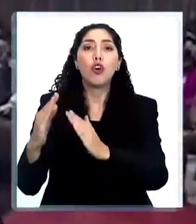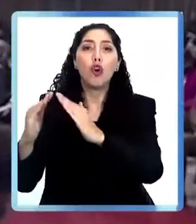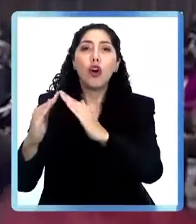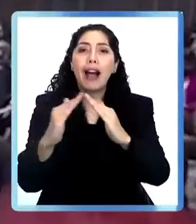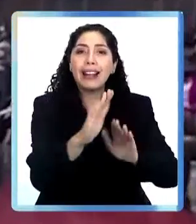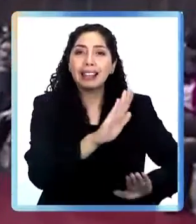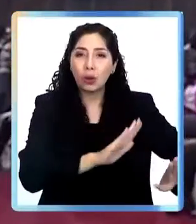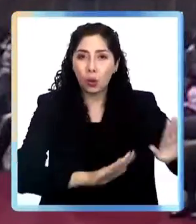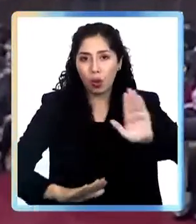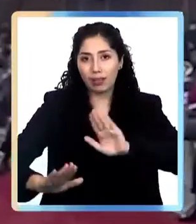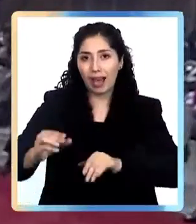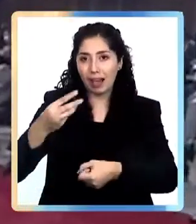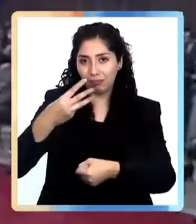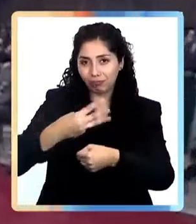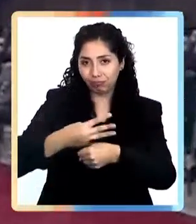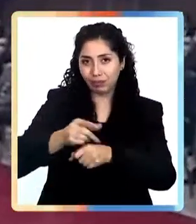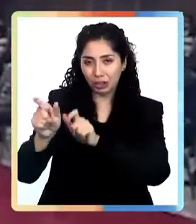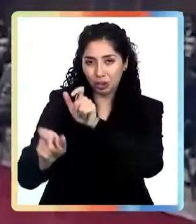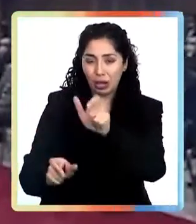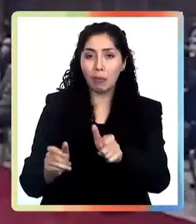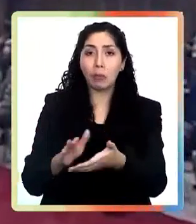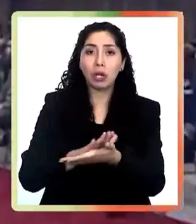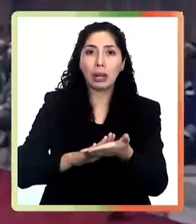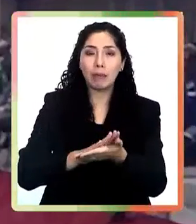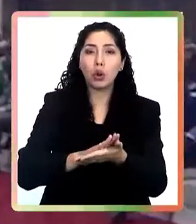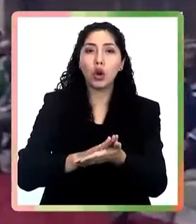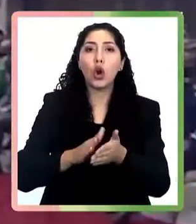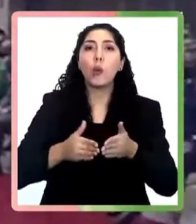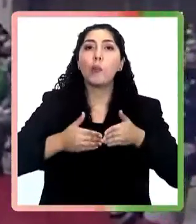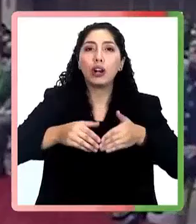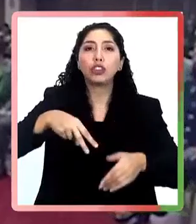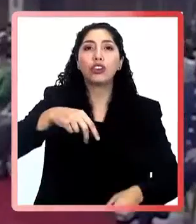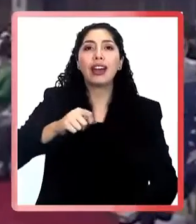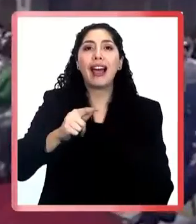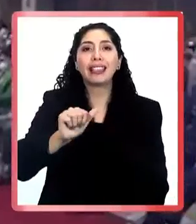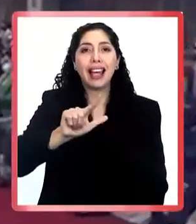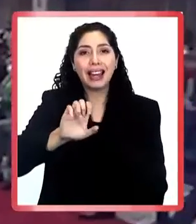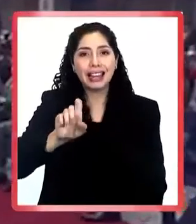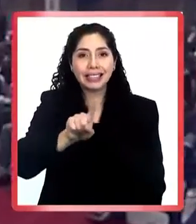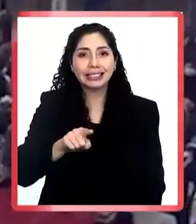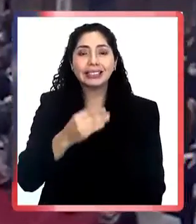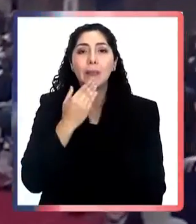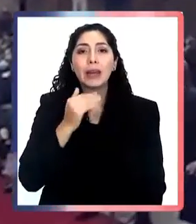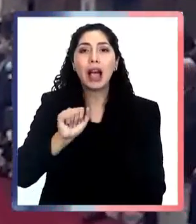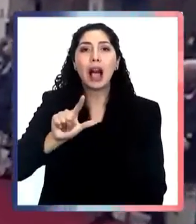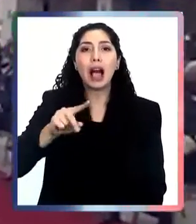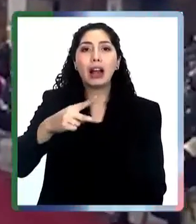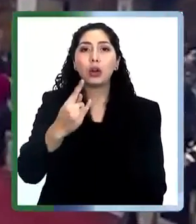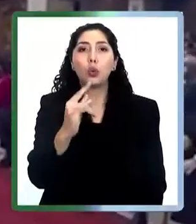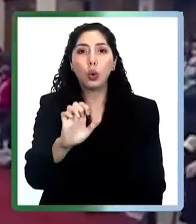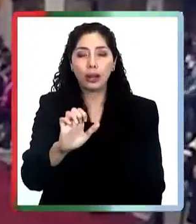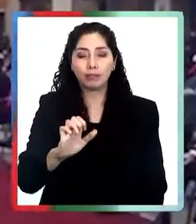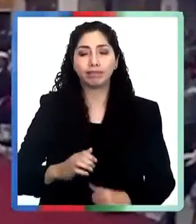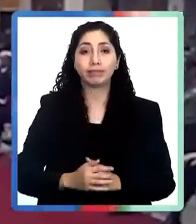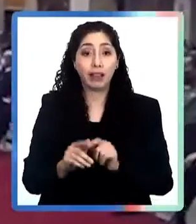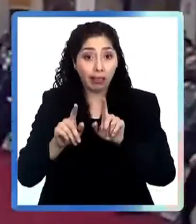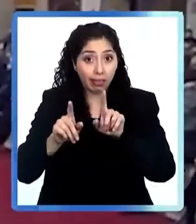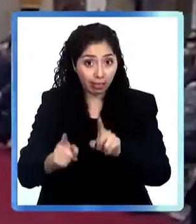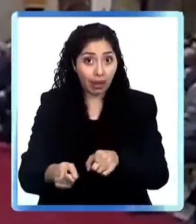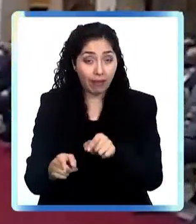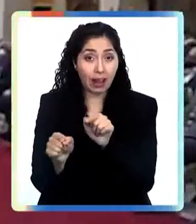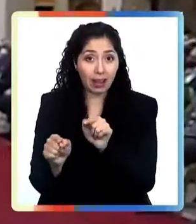de larga estadía pienso por ejemplo en puerto natales o en el web que deben recuperar terrenos